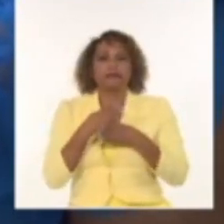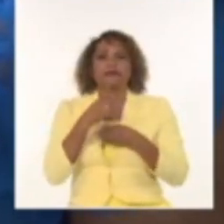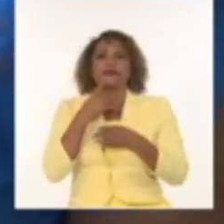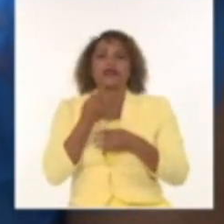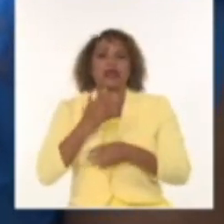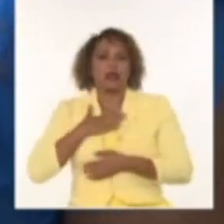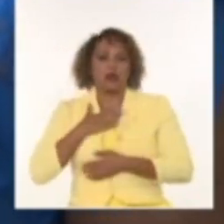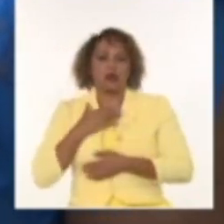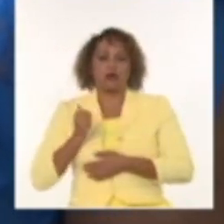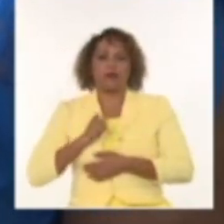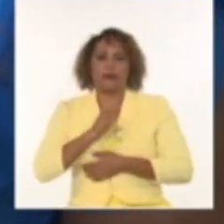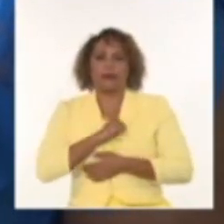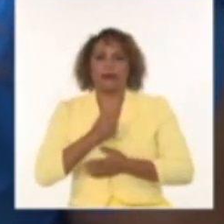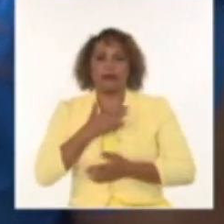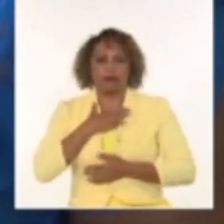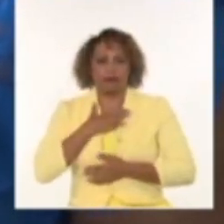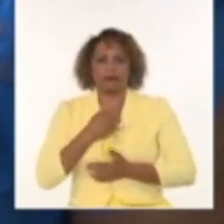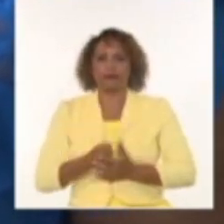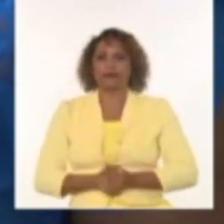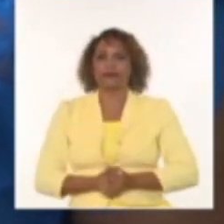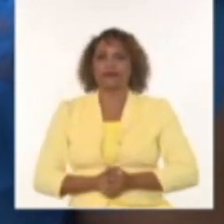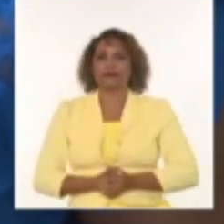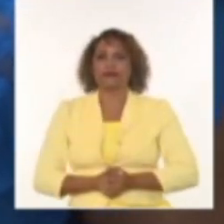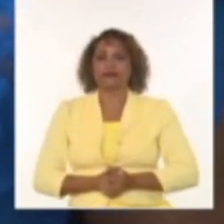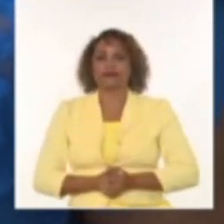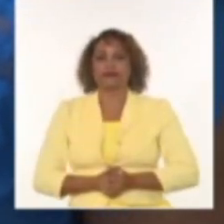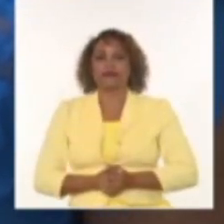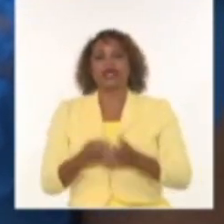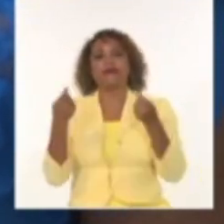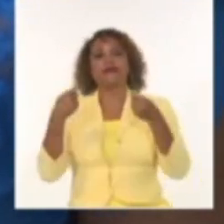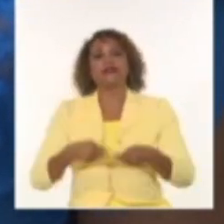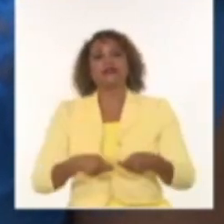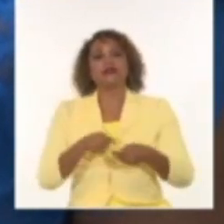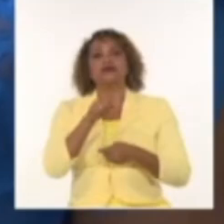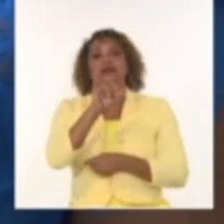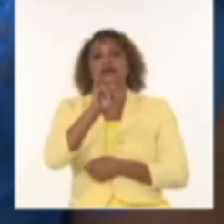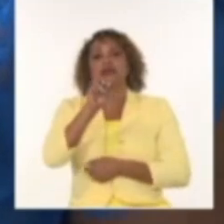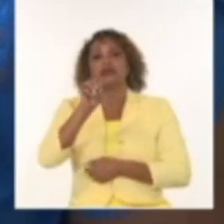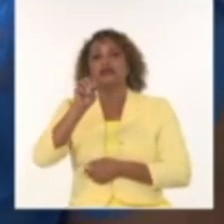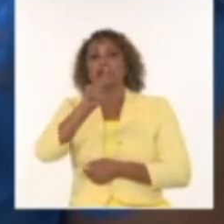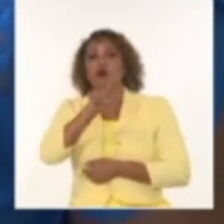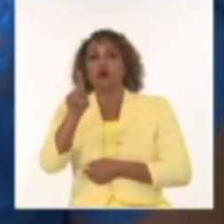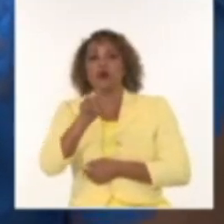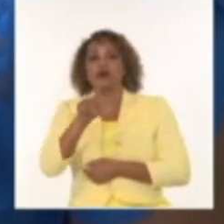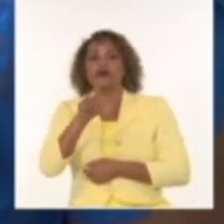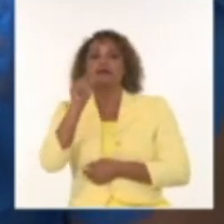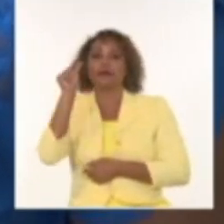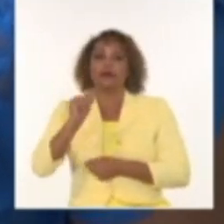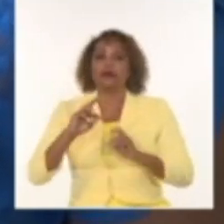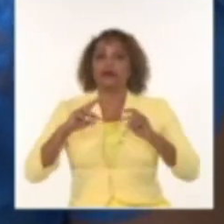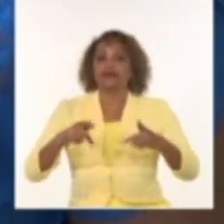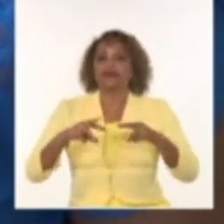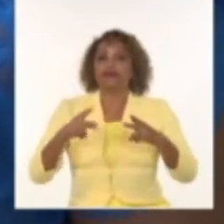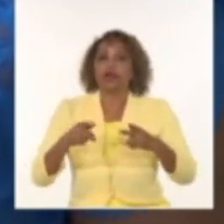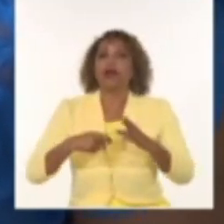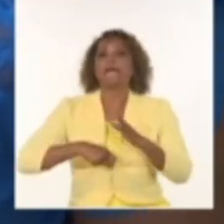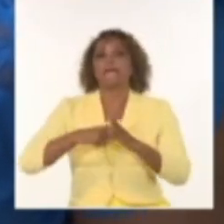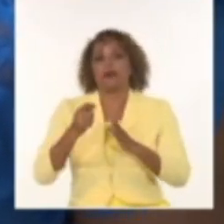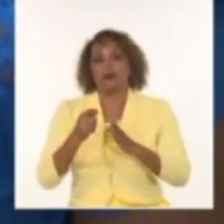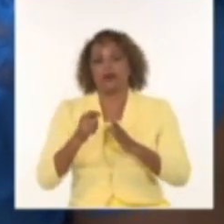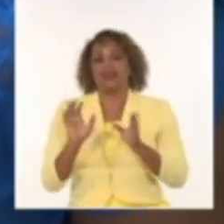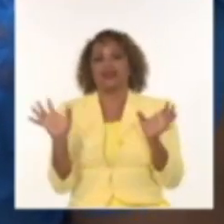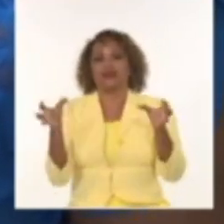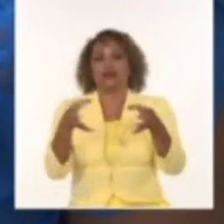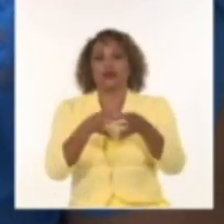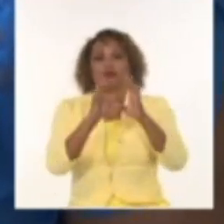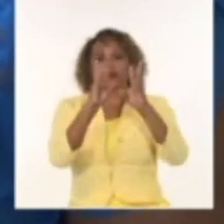cuenta propia. Y bueno, aquí hemos determinado 611 contraventores multireincidentes, que entre todos ellos agrupan un